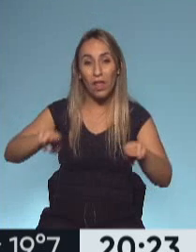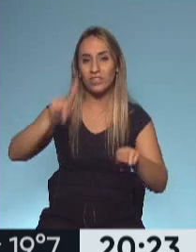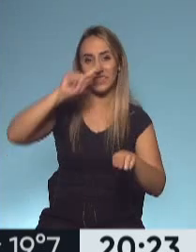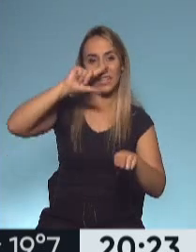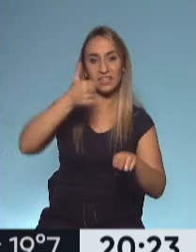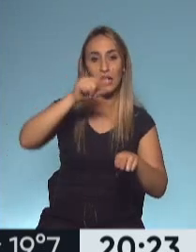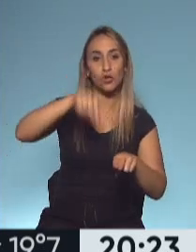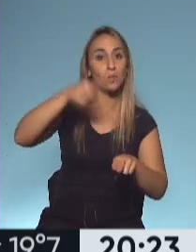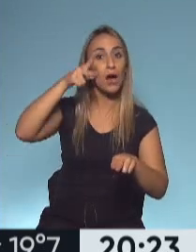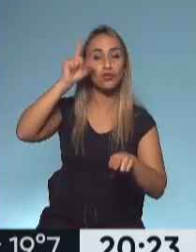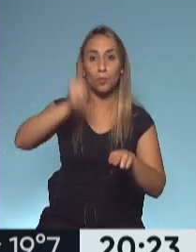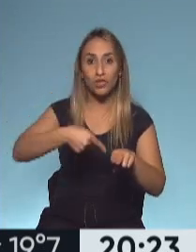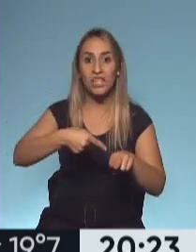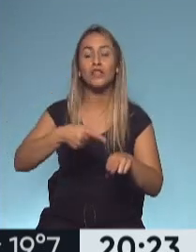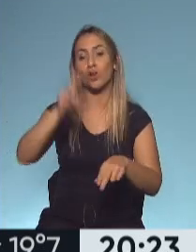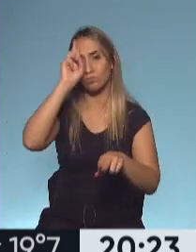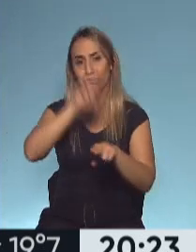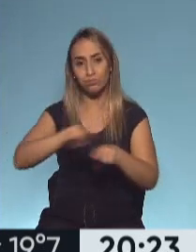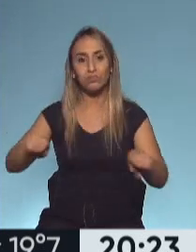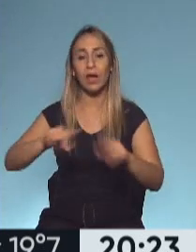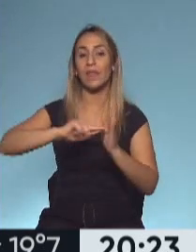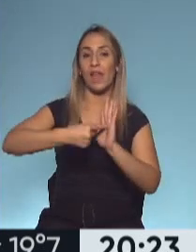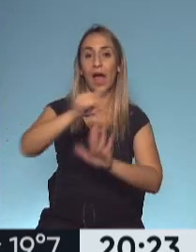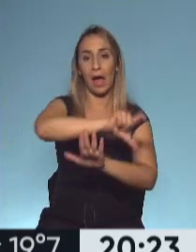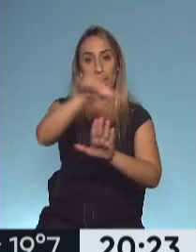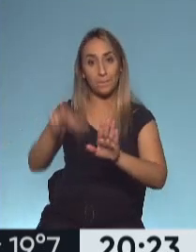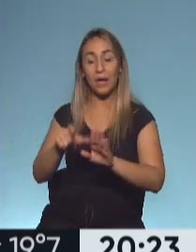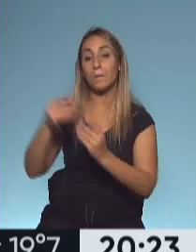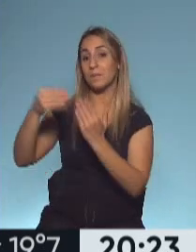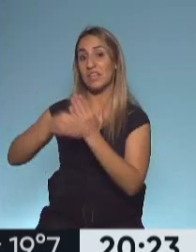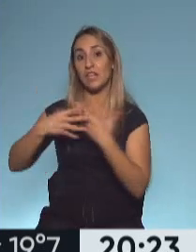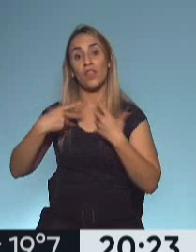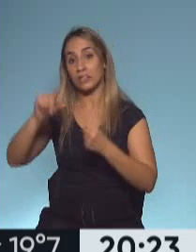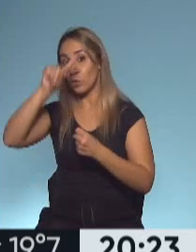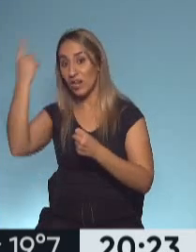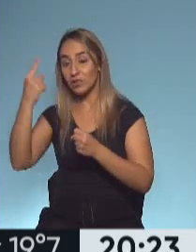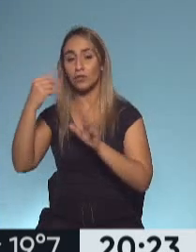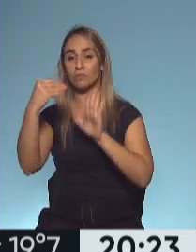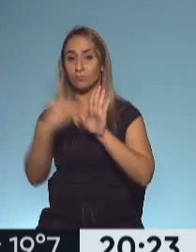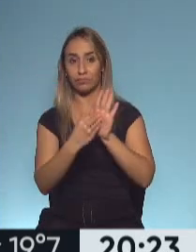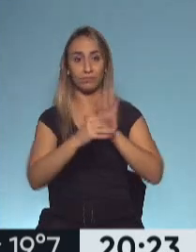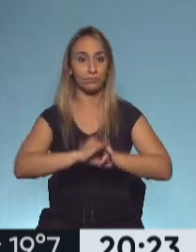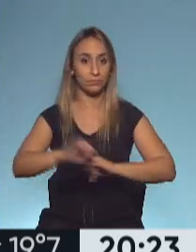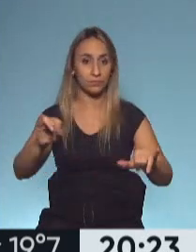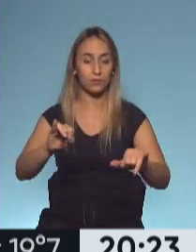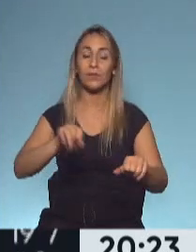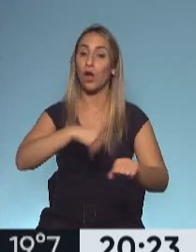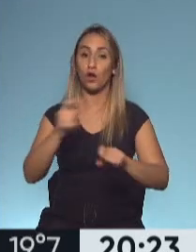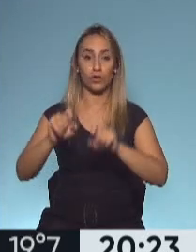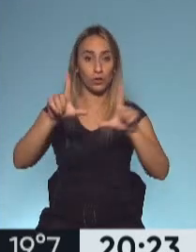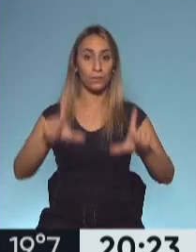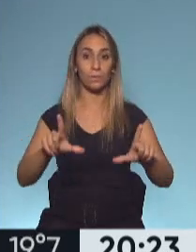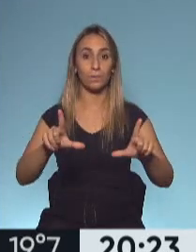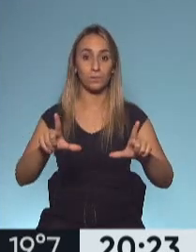76,8% en el área metropolitana de Buenos Aires. Dato del Ministerio de Salud de la Nación hasta el momento. Otra plaquita más,